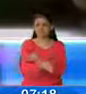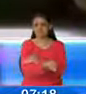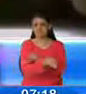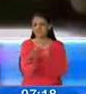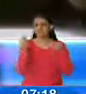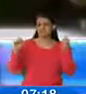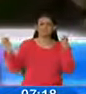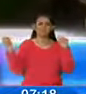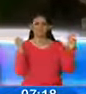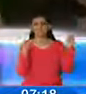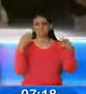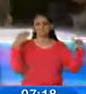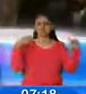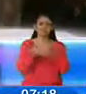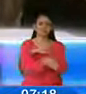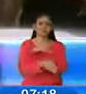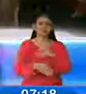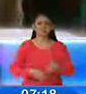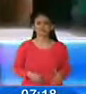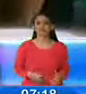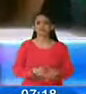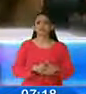electoral.